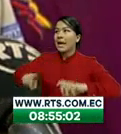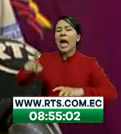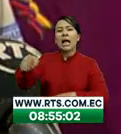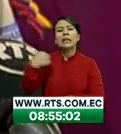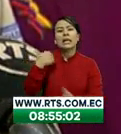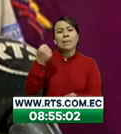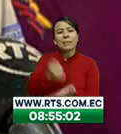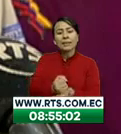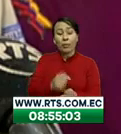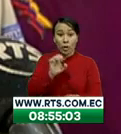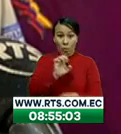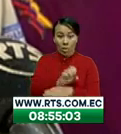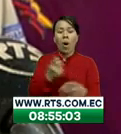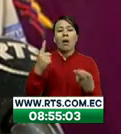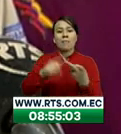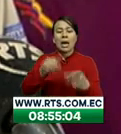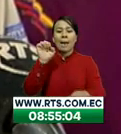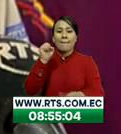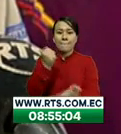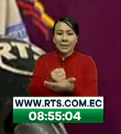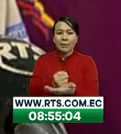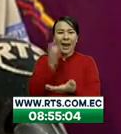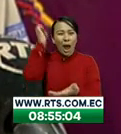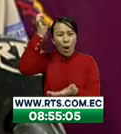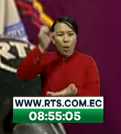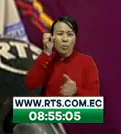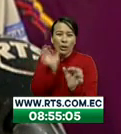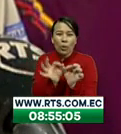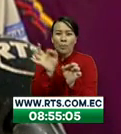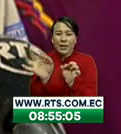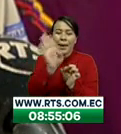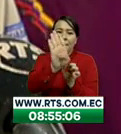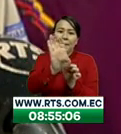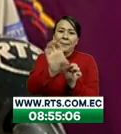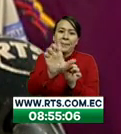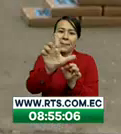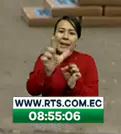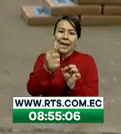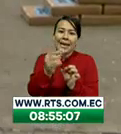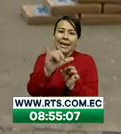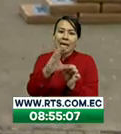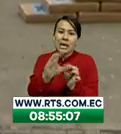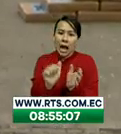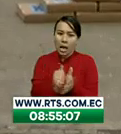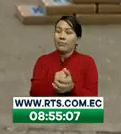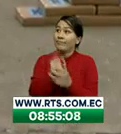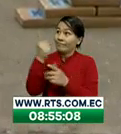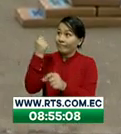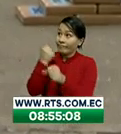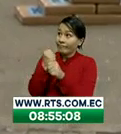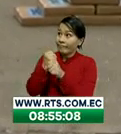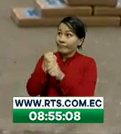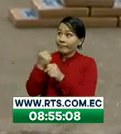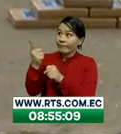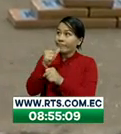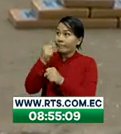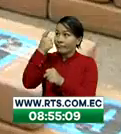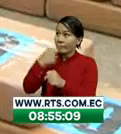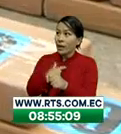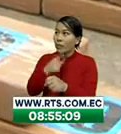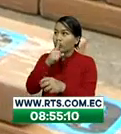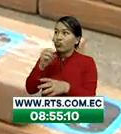ecuatoriana y tiene también el pasaporte de Bélgica. Con esta operación ya se registra un total